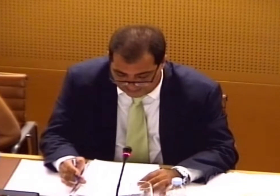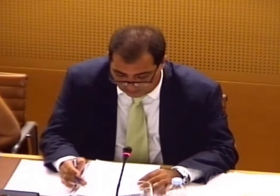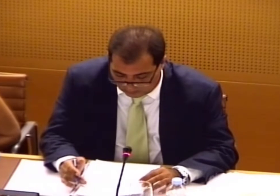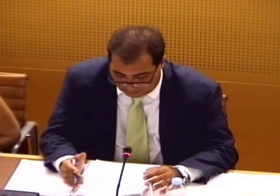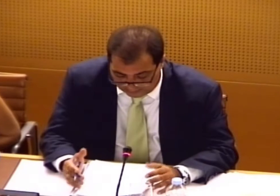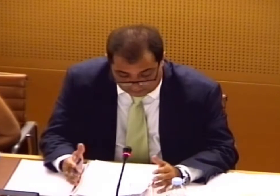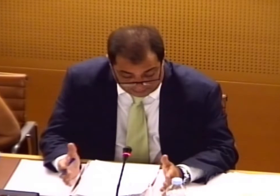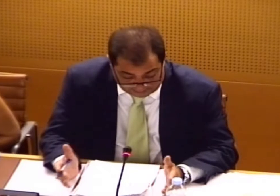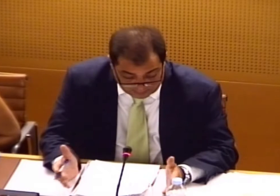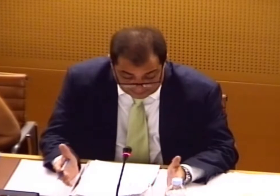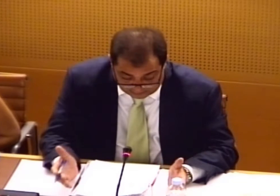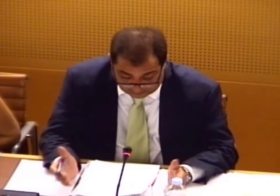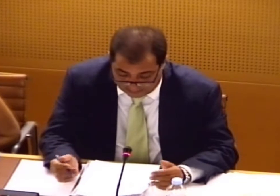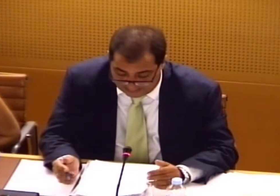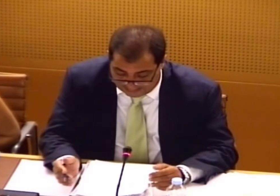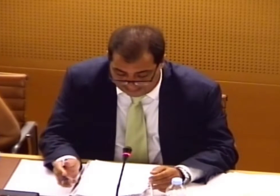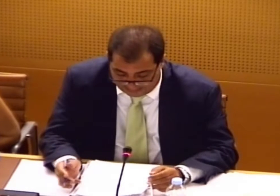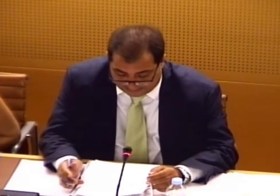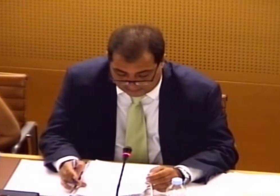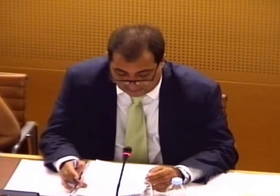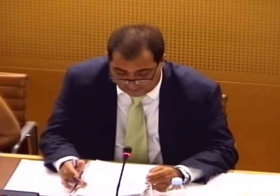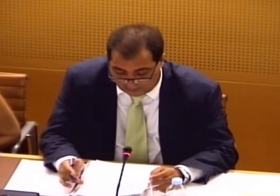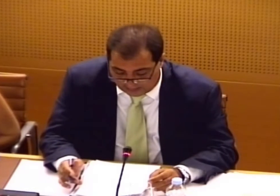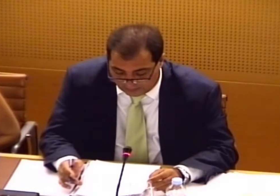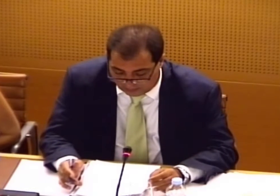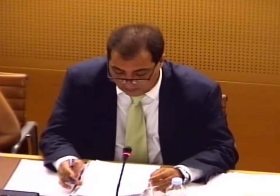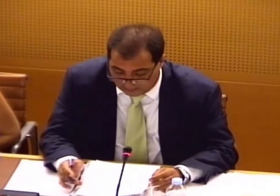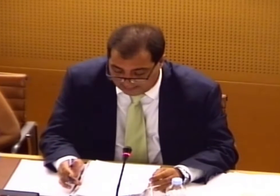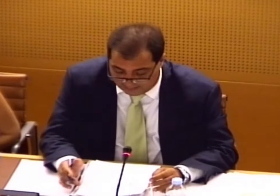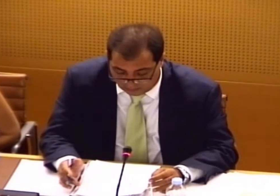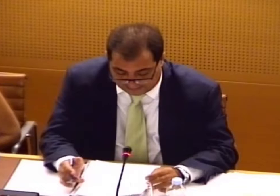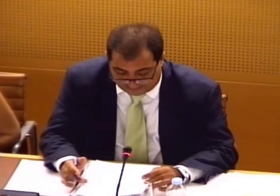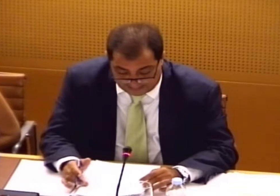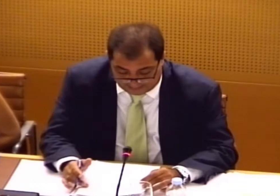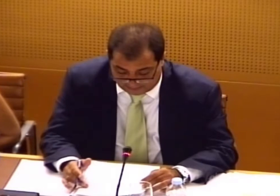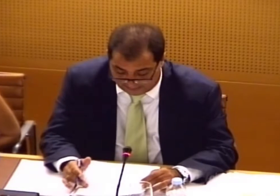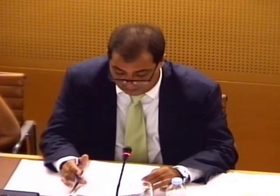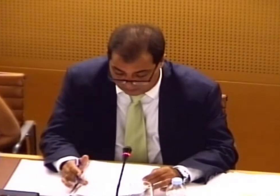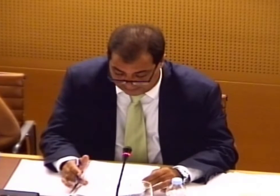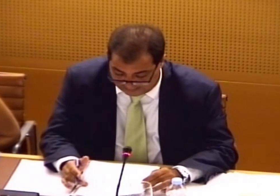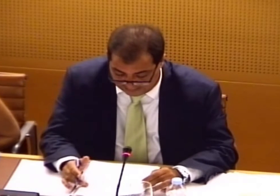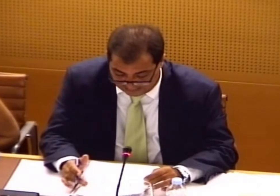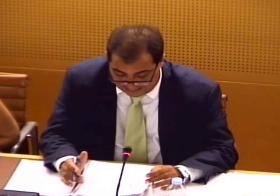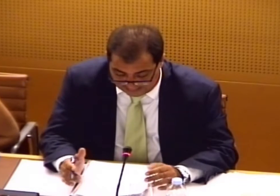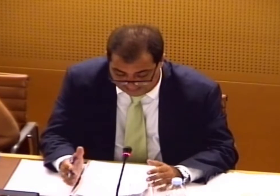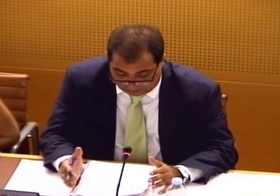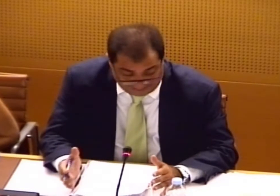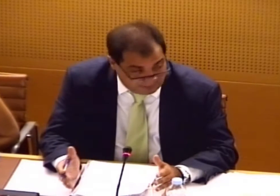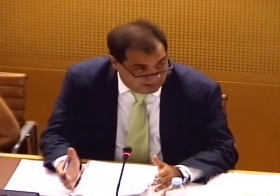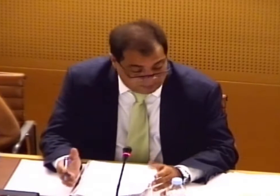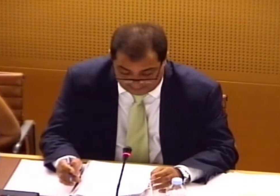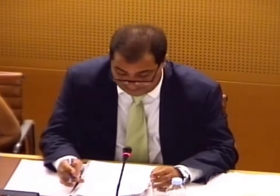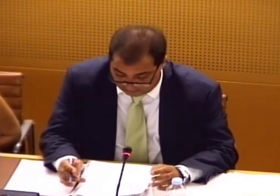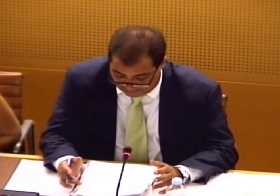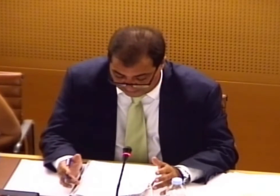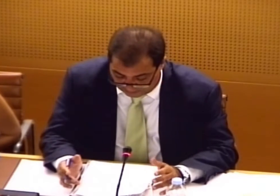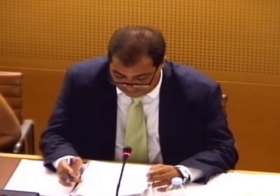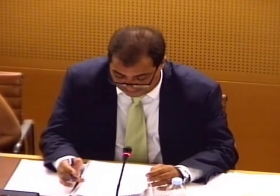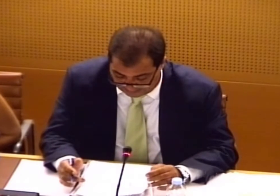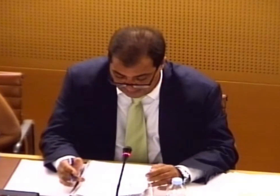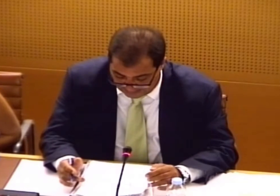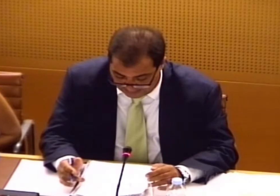ese certificado de cumplimiento de los extremos previstos en el apartado tercero de la disposición adicional 16ª de la Ley de Estabilidad Presupuestaria, los tres primeros la